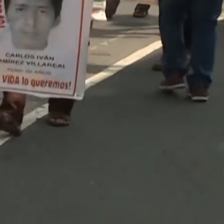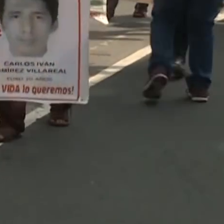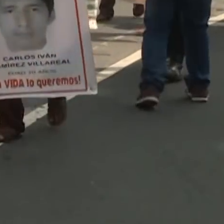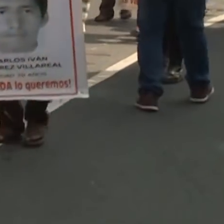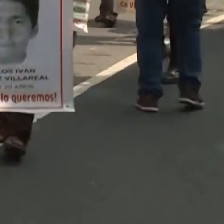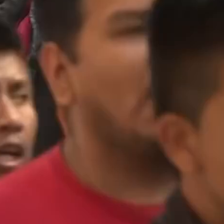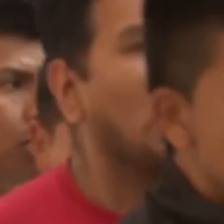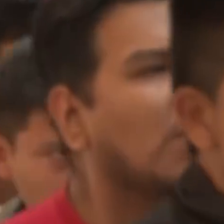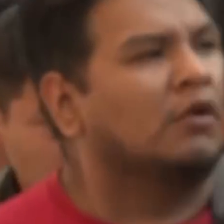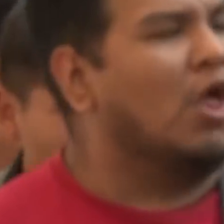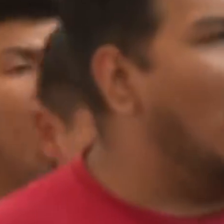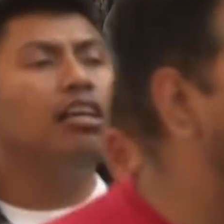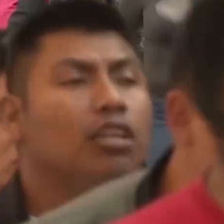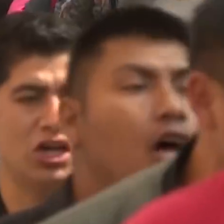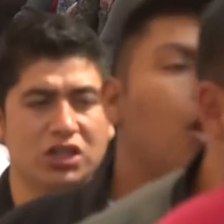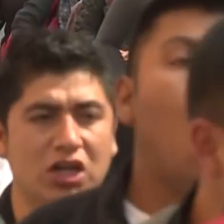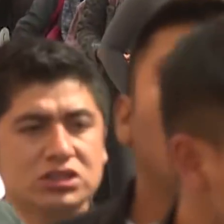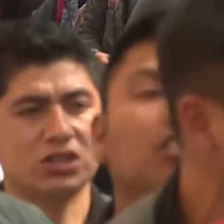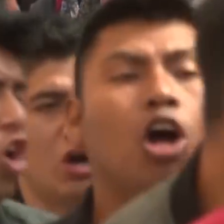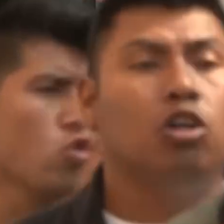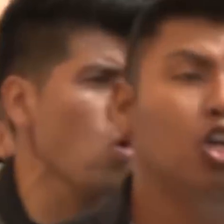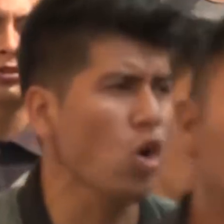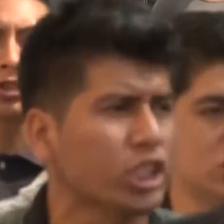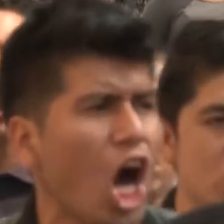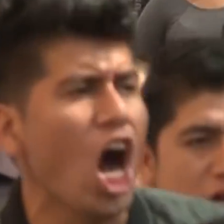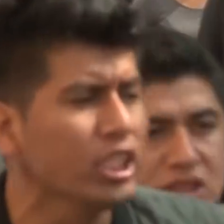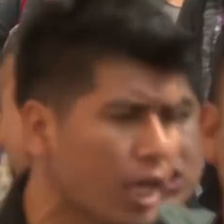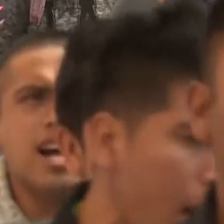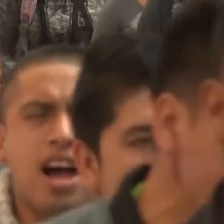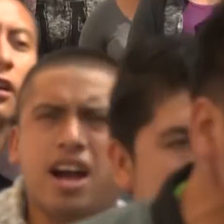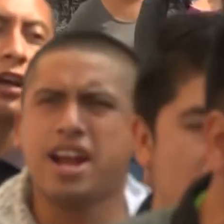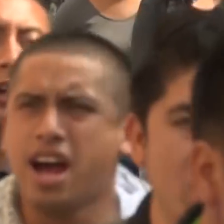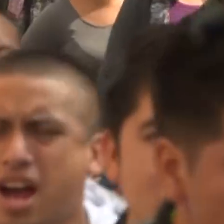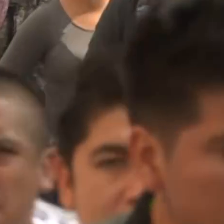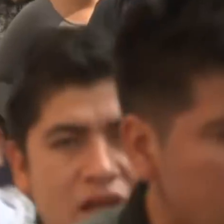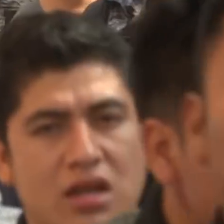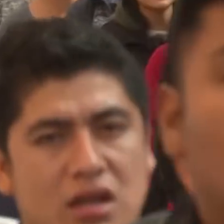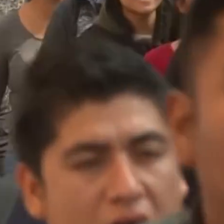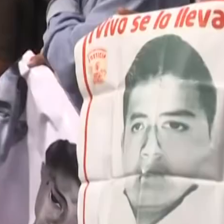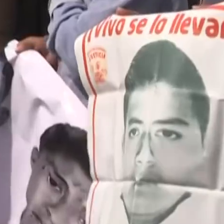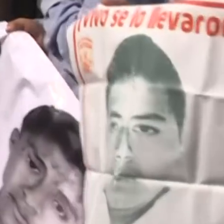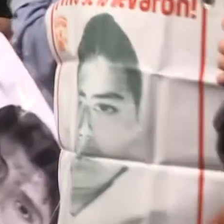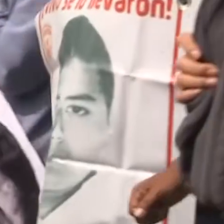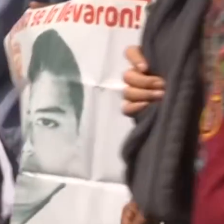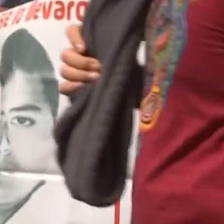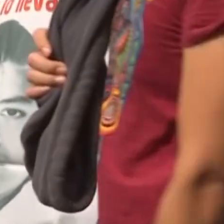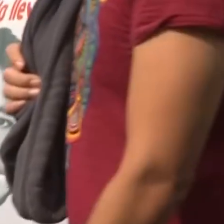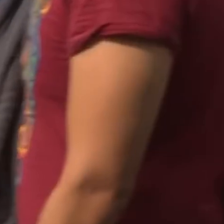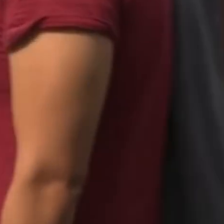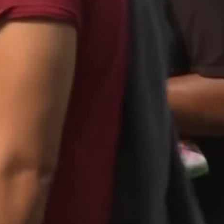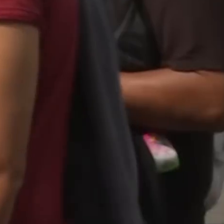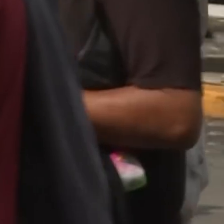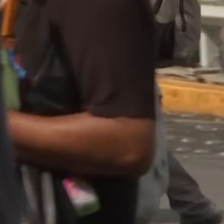según la cual integrantes de guerreros unidos asesinaron a los jóvenes incineraron sus cuerpos y los arrojaron a un río